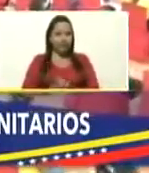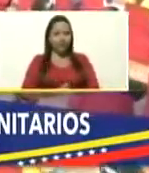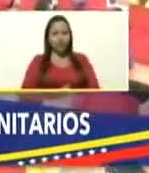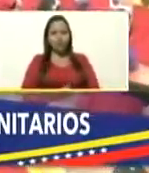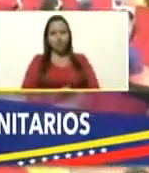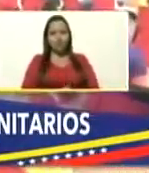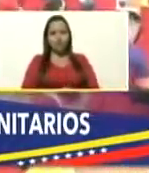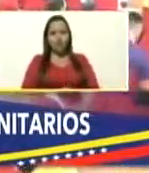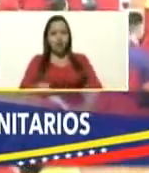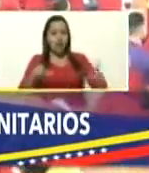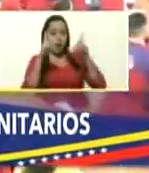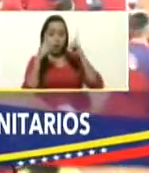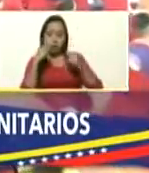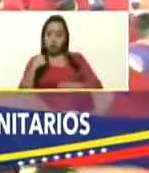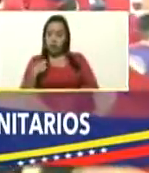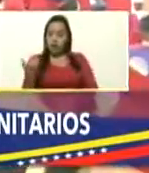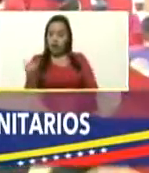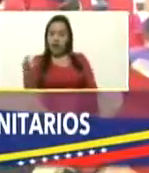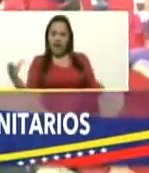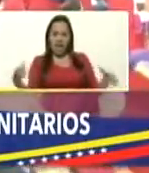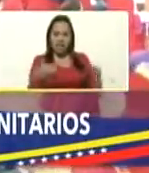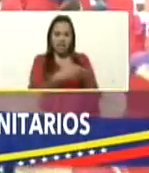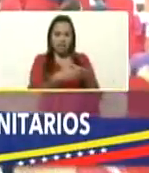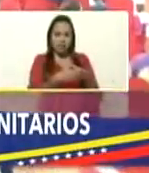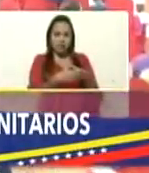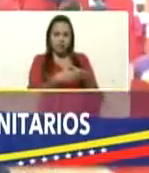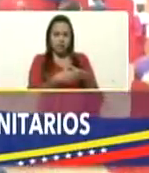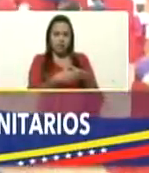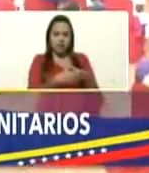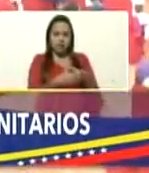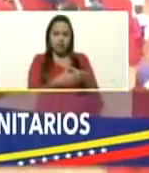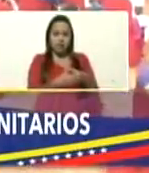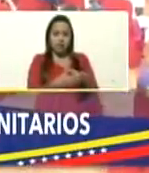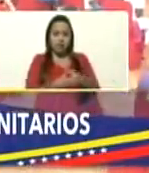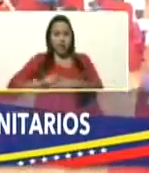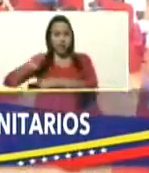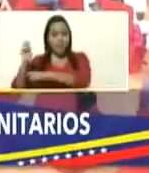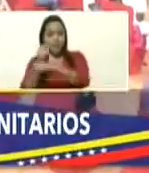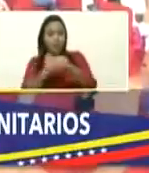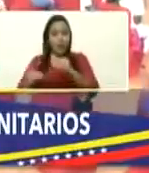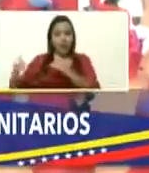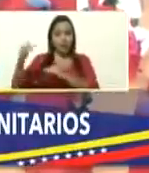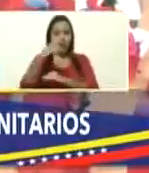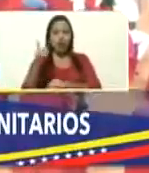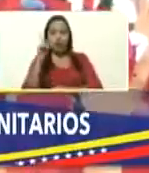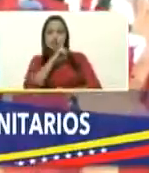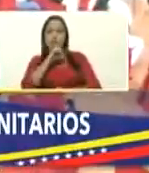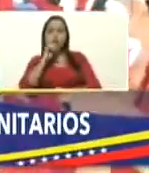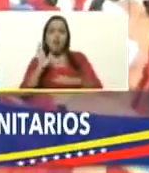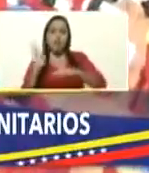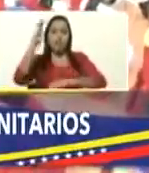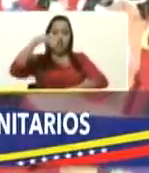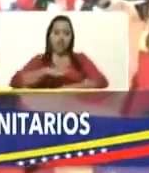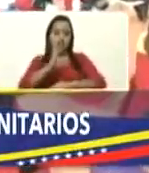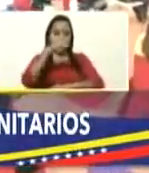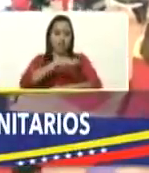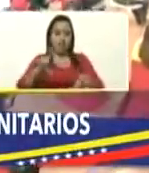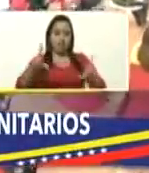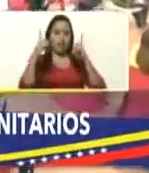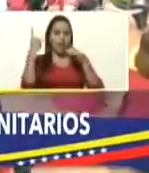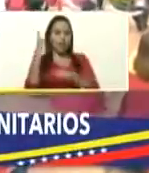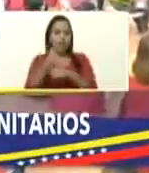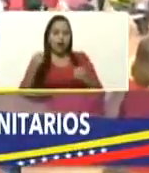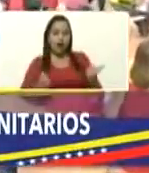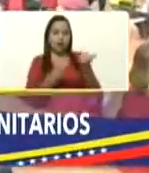Ahora La Guaira me dice que va a tener un equipo para la Liga Mayor. Los Delfines de La Guaira. Hay que apoyar a los Delfines de La